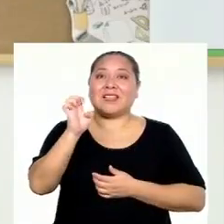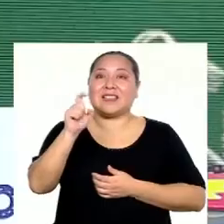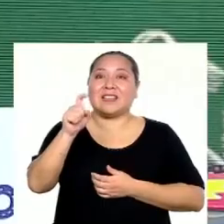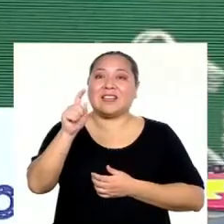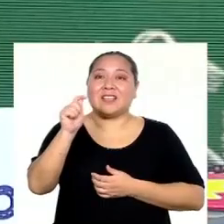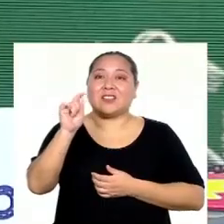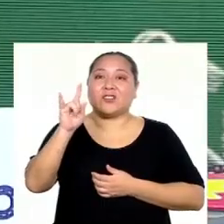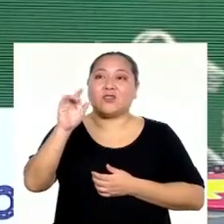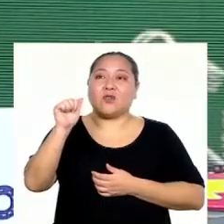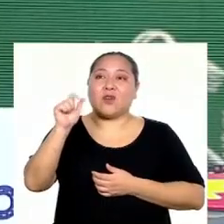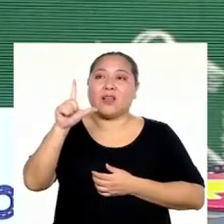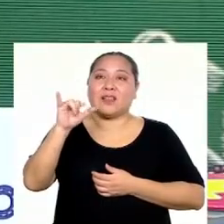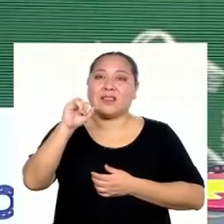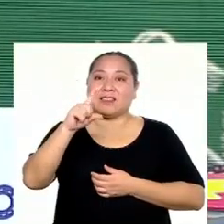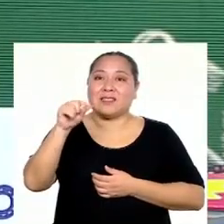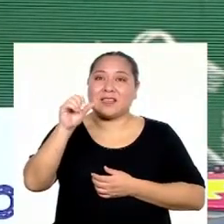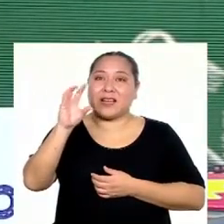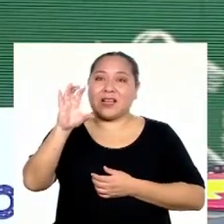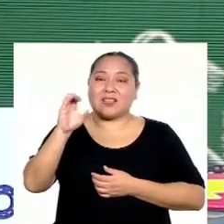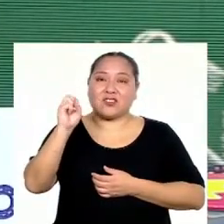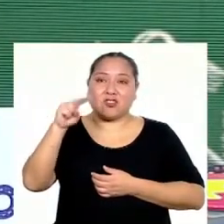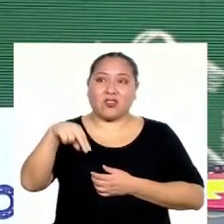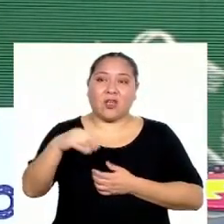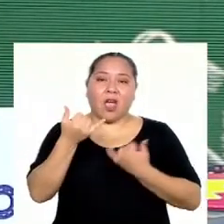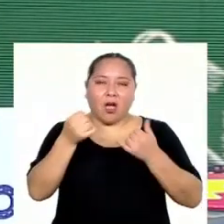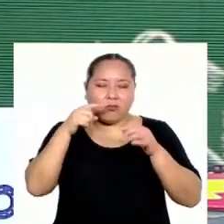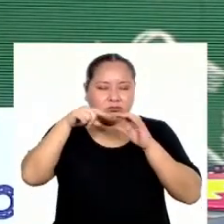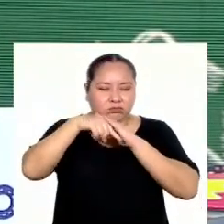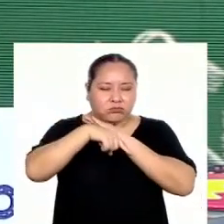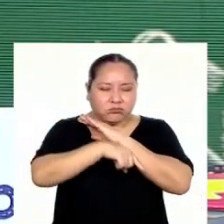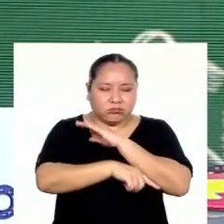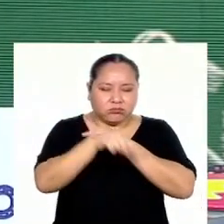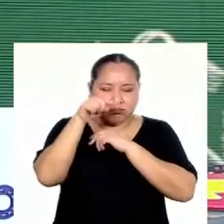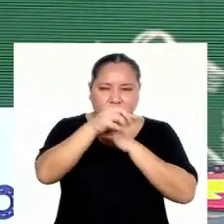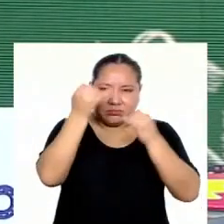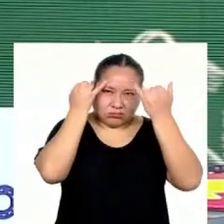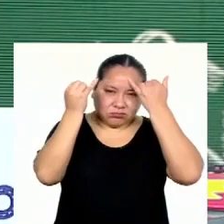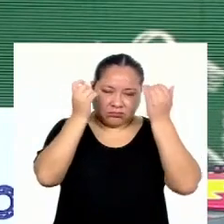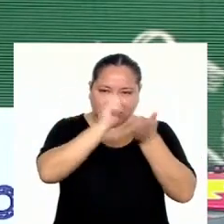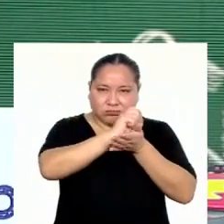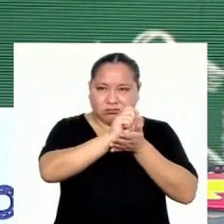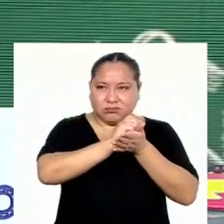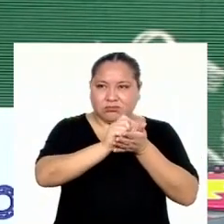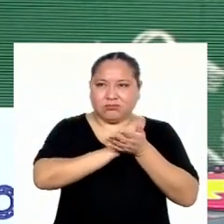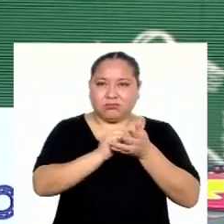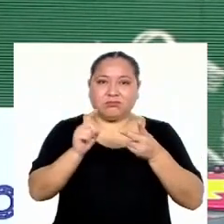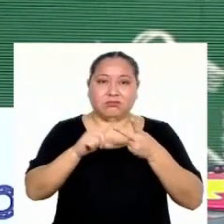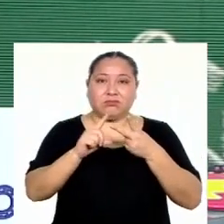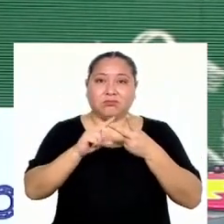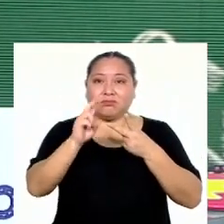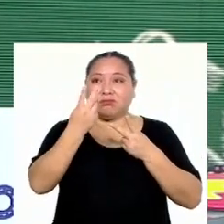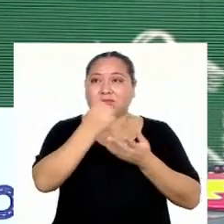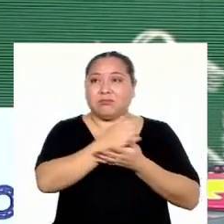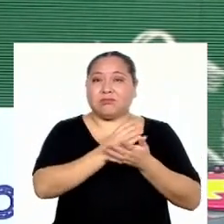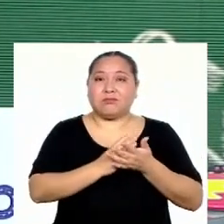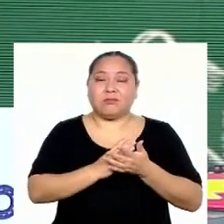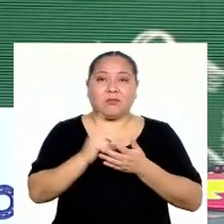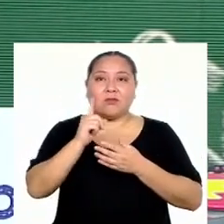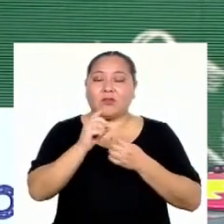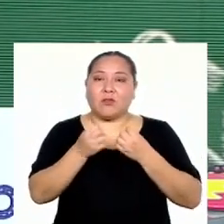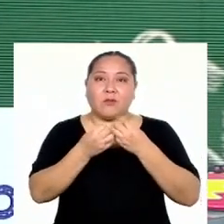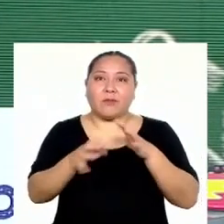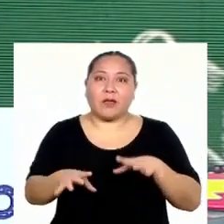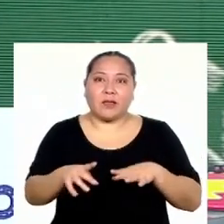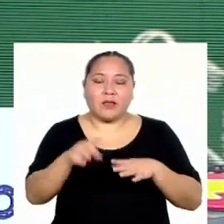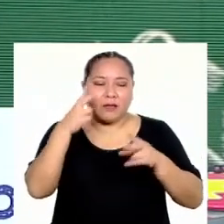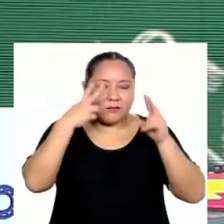textualización. Ahora solo tenemos que profundizar un poquito más en las ideas que apuntamos en el segundo paso, sin perder de vista las